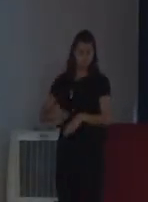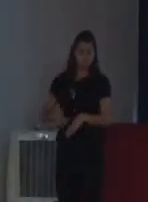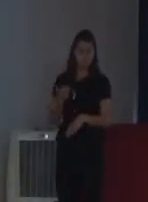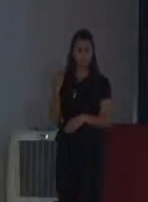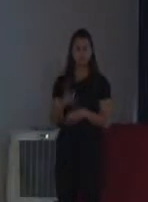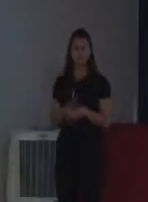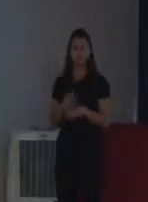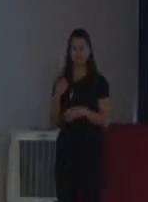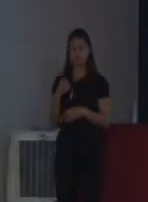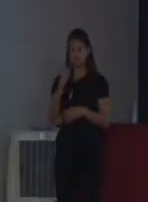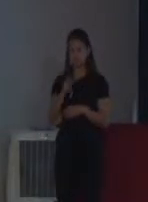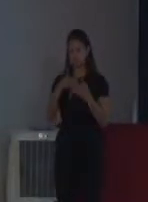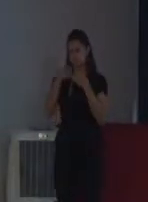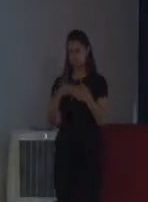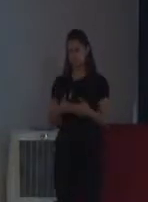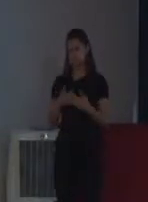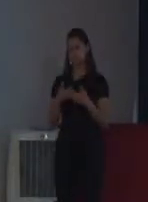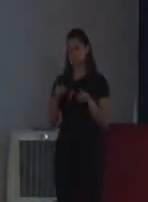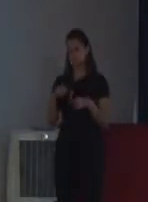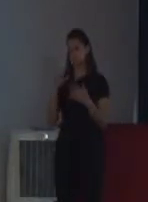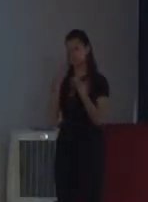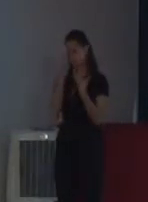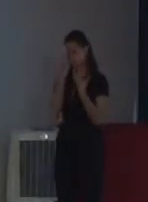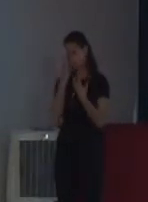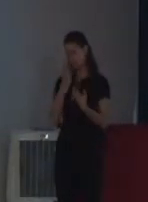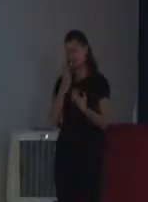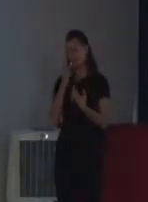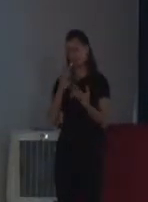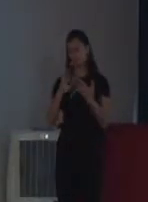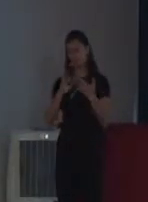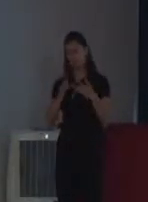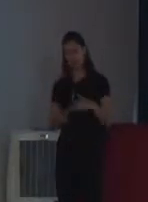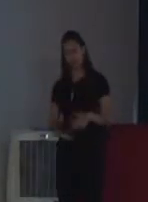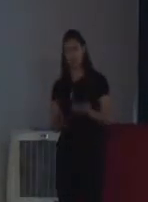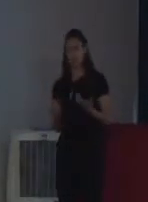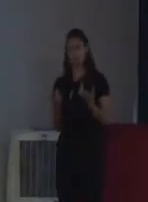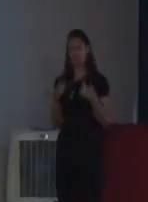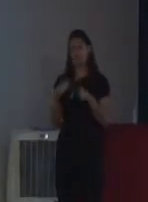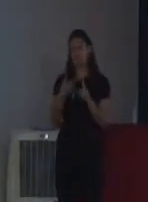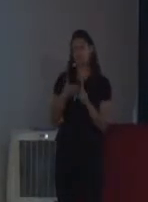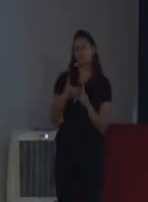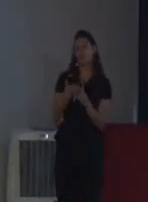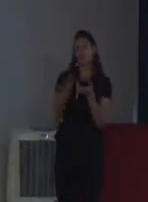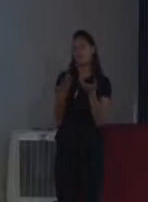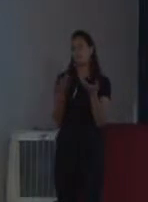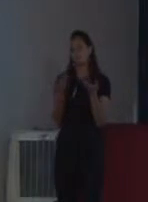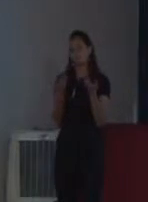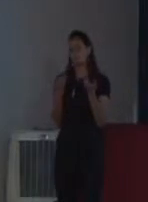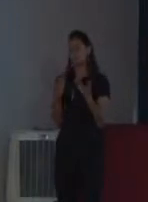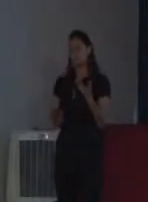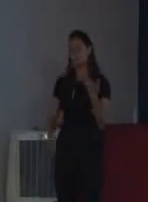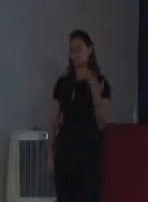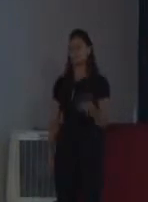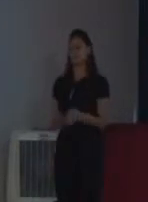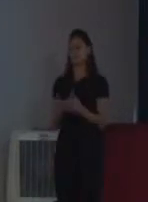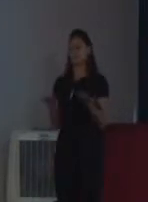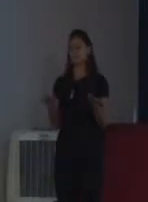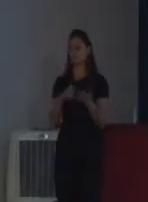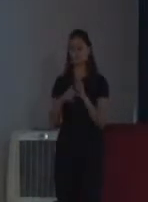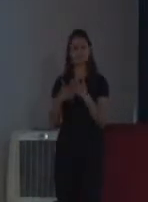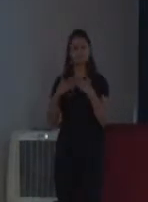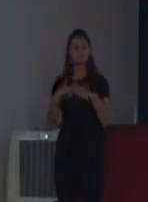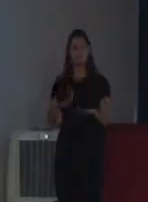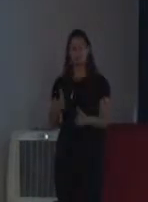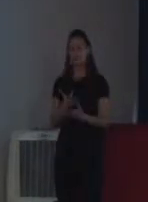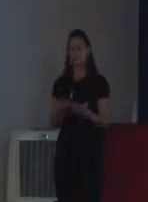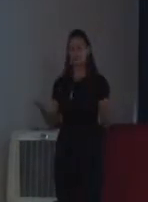doler muchísimo. Como persona con discapacidad también me deprimo, yo también sí me enamoro, etcétera, etcétera. Por lo tanto,